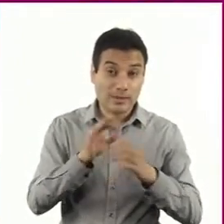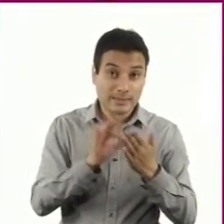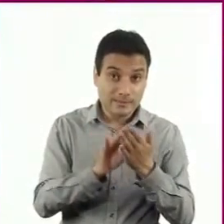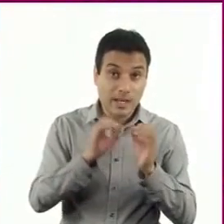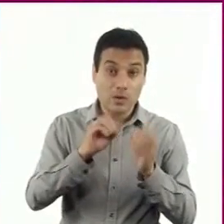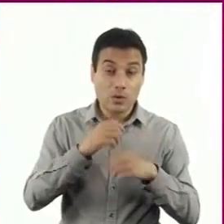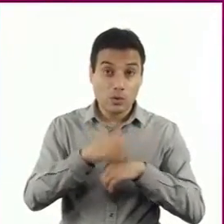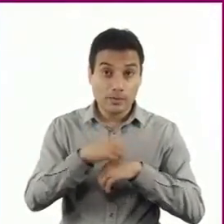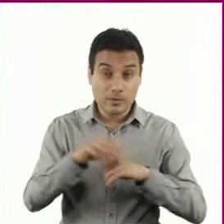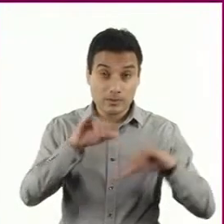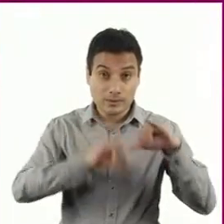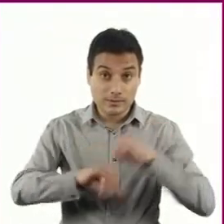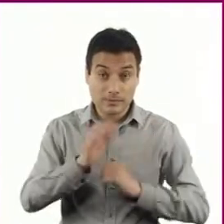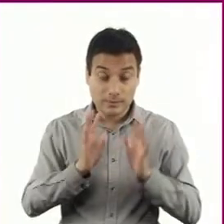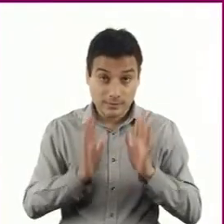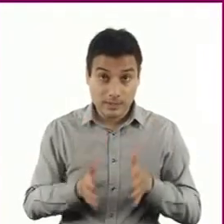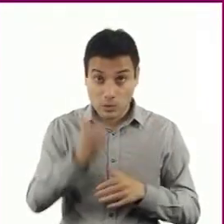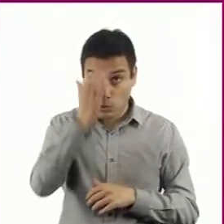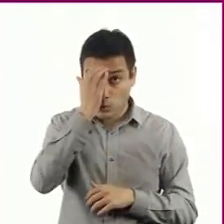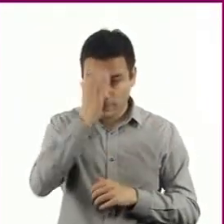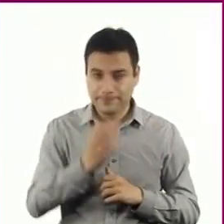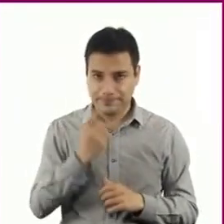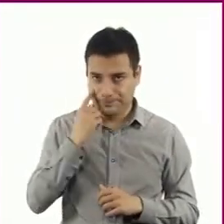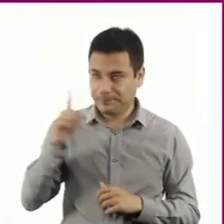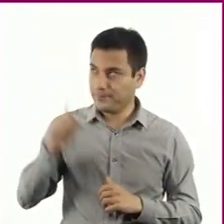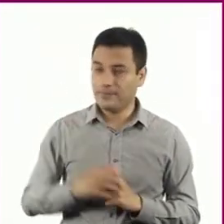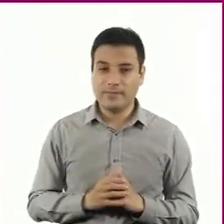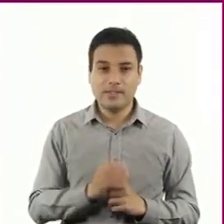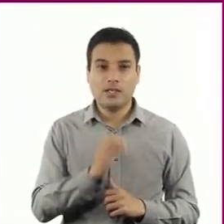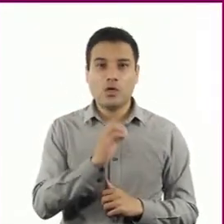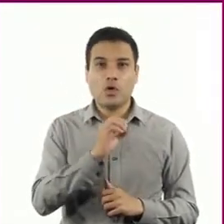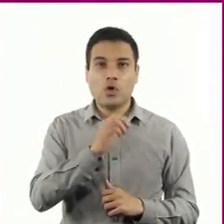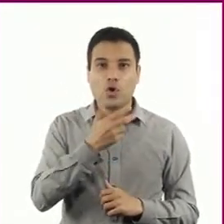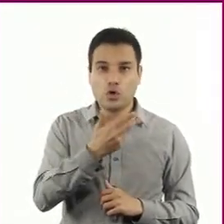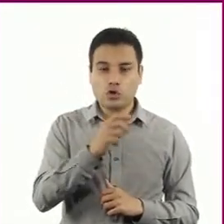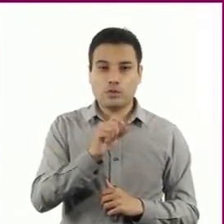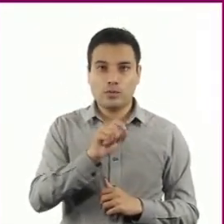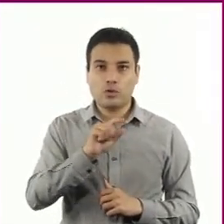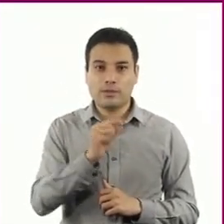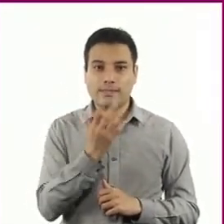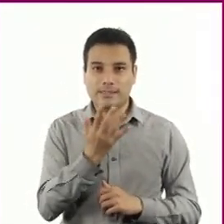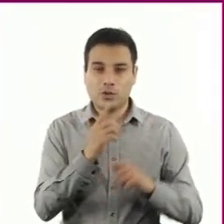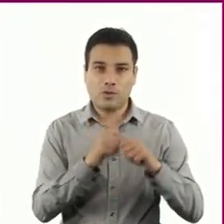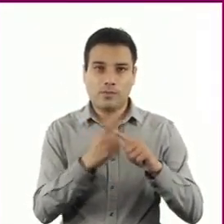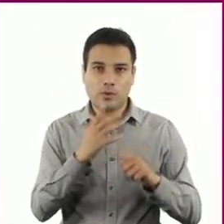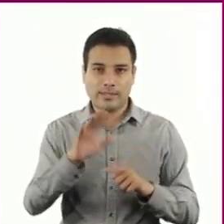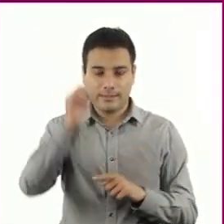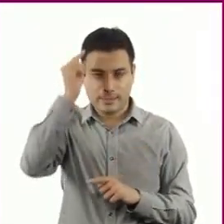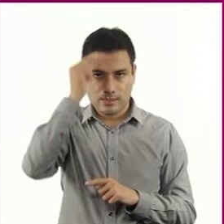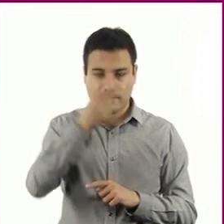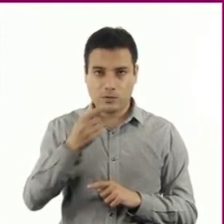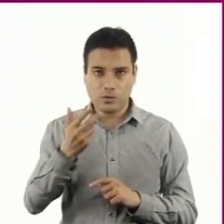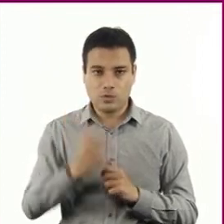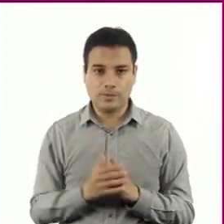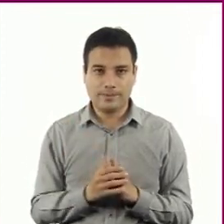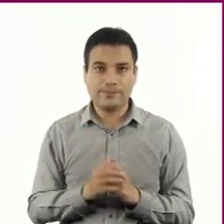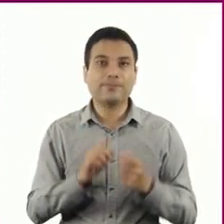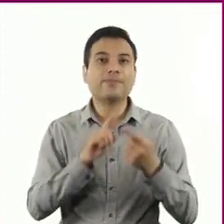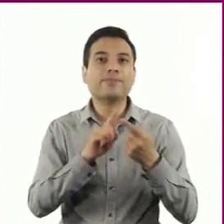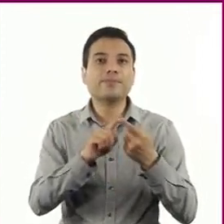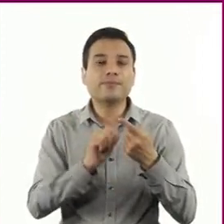científica? Para el caso del número 8.75 por 10 a la octava potencia negativa, la opción A